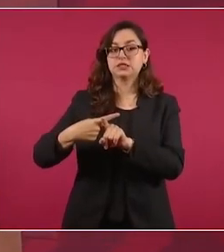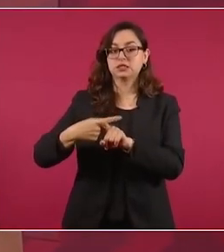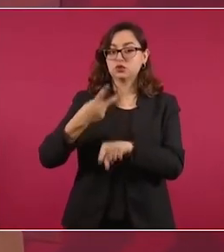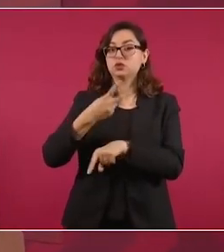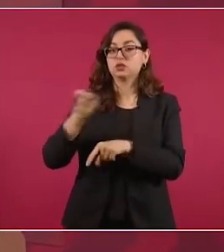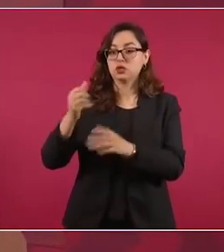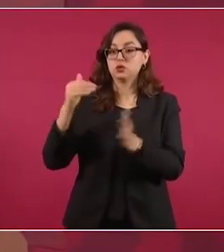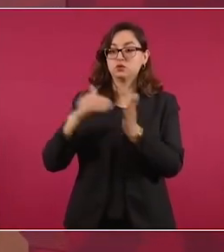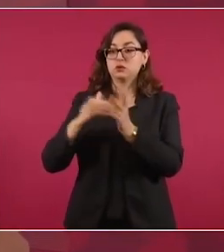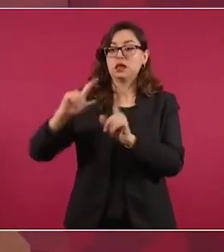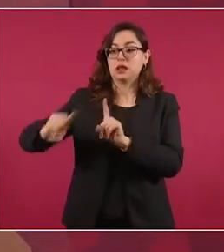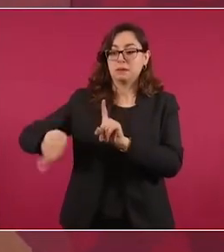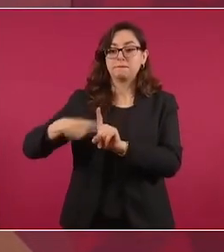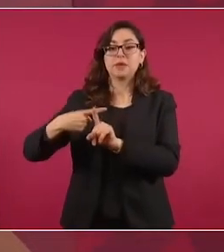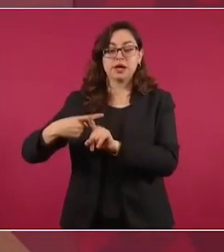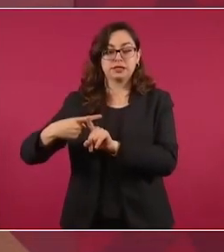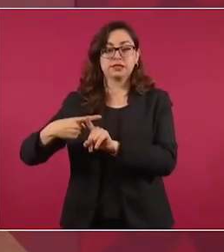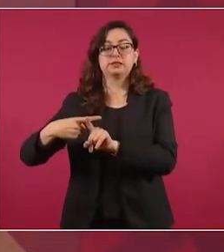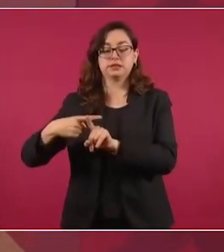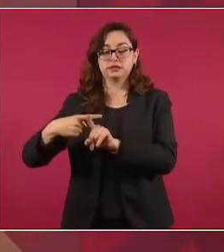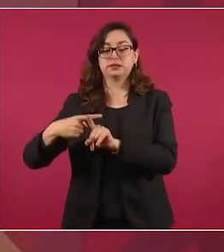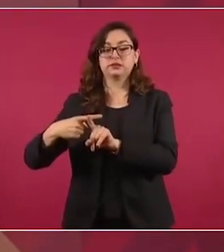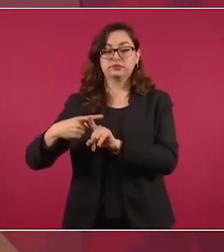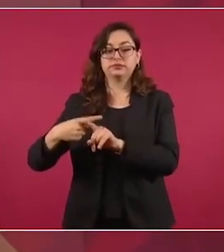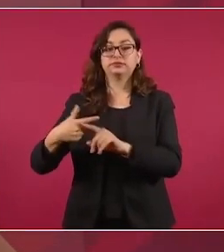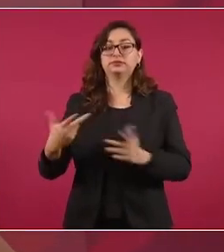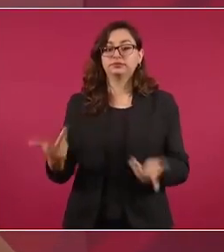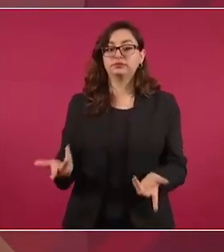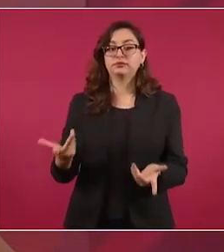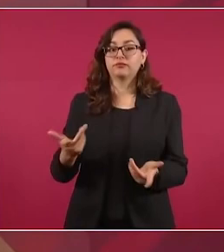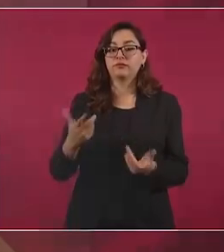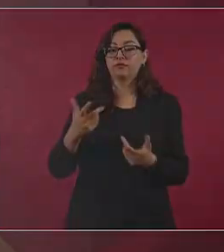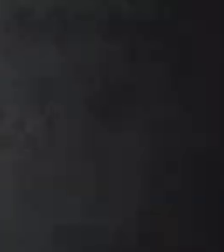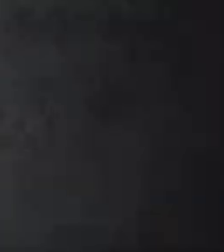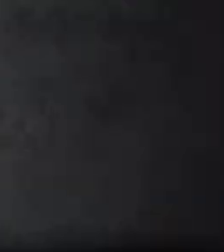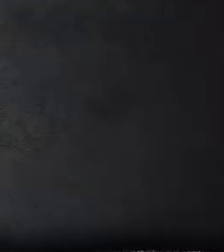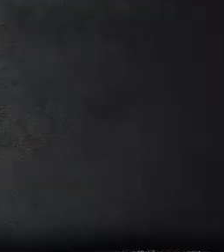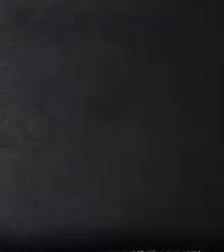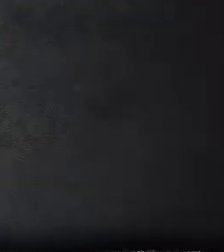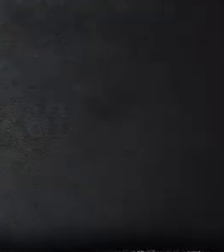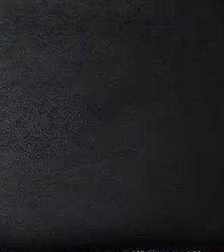Y sobre todo la inversión extranjera.